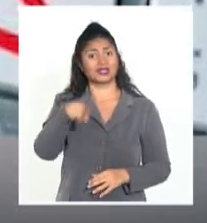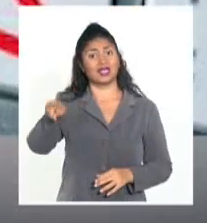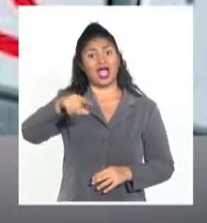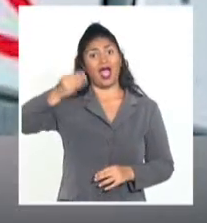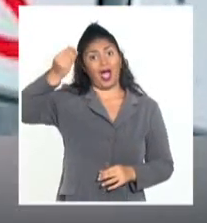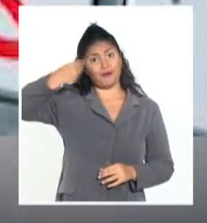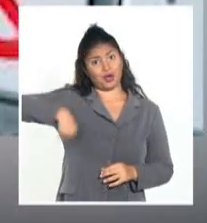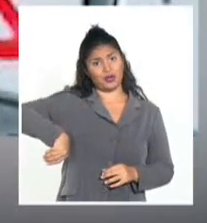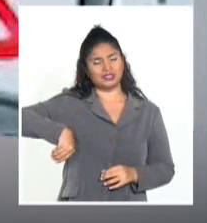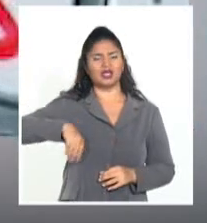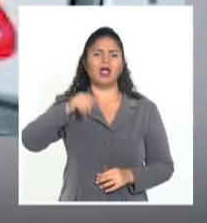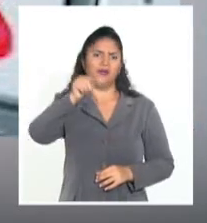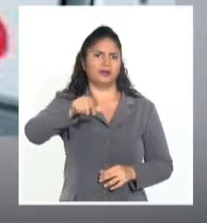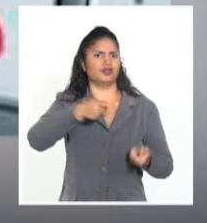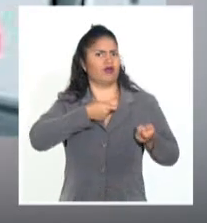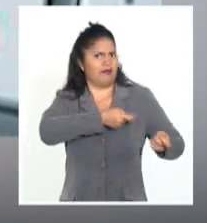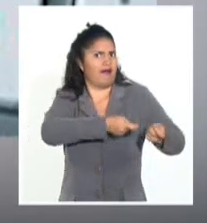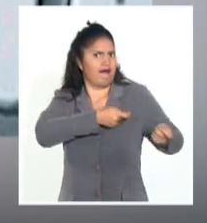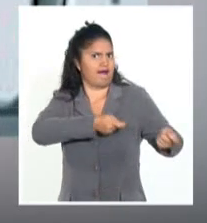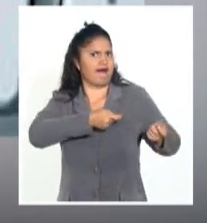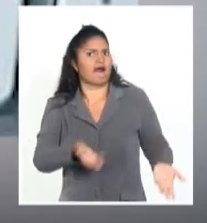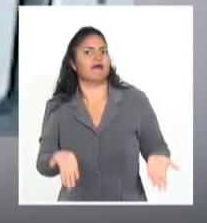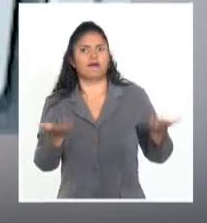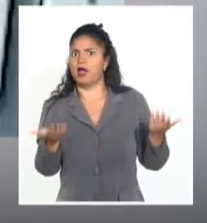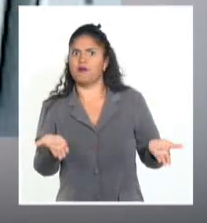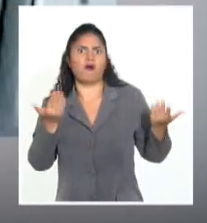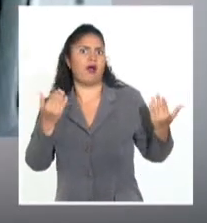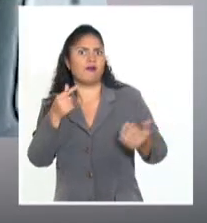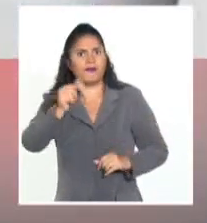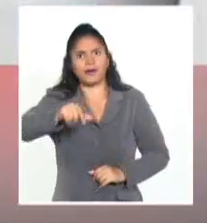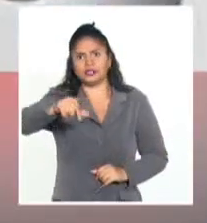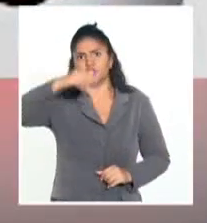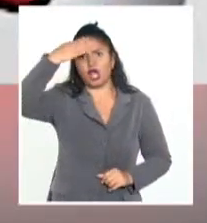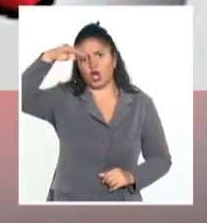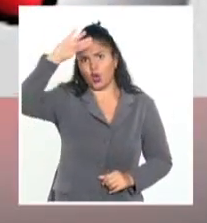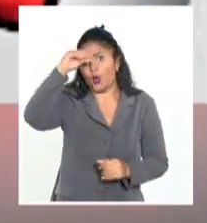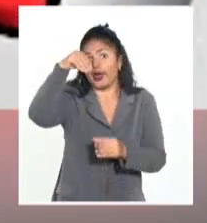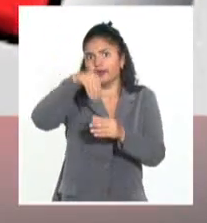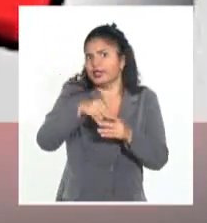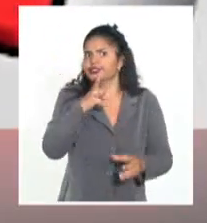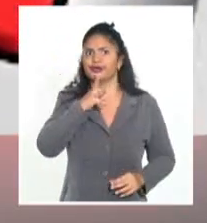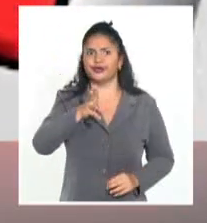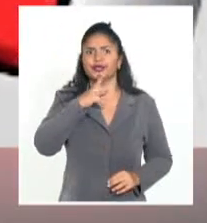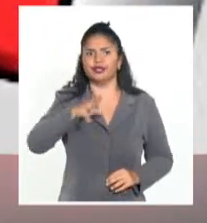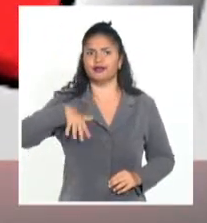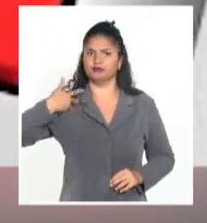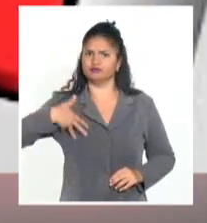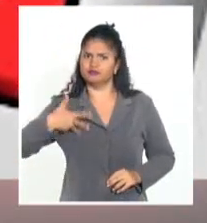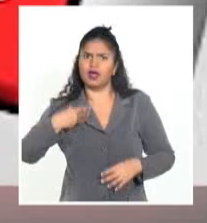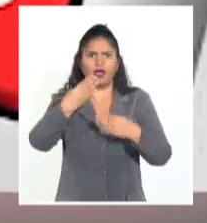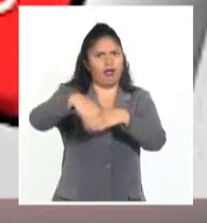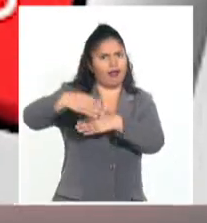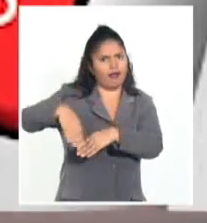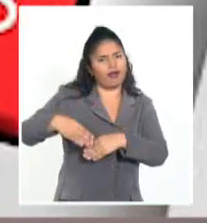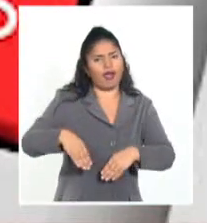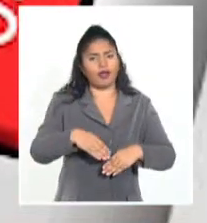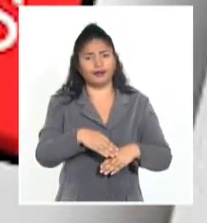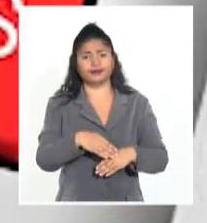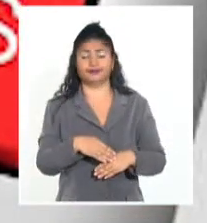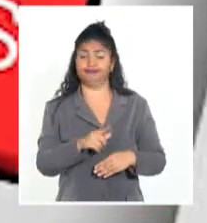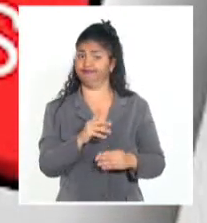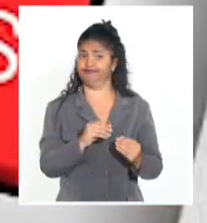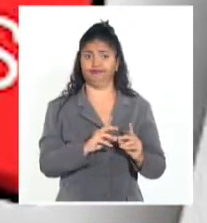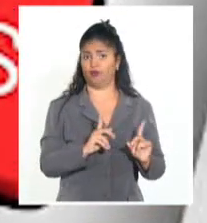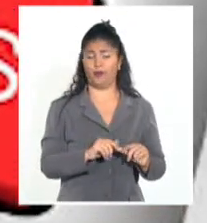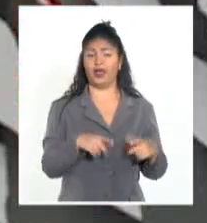pasado para tratar de calentar el presente. Washington y sus mercenarios instigan a la realización de actos vandálicos por parte de grupos